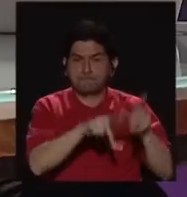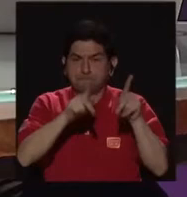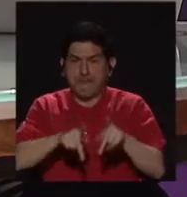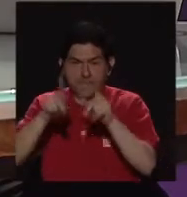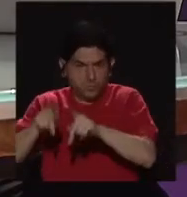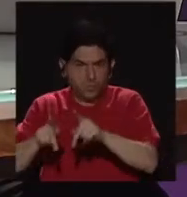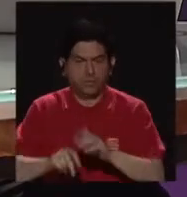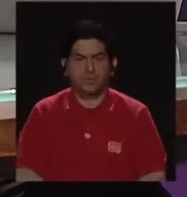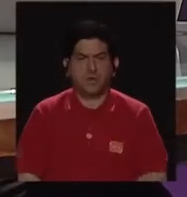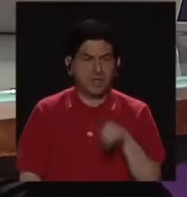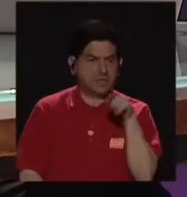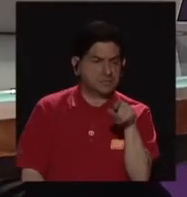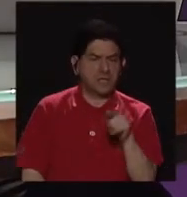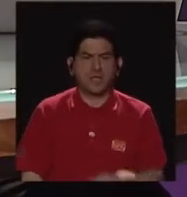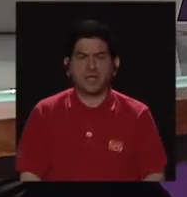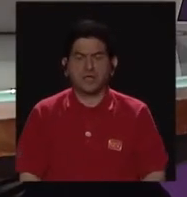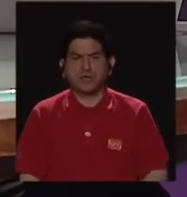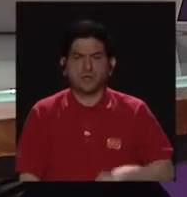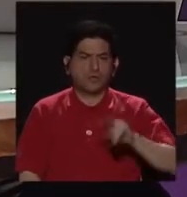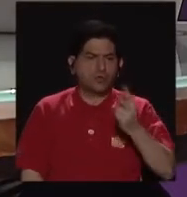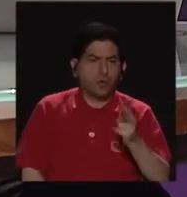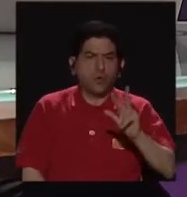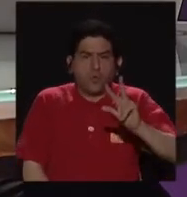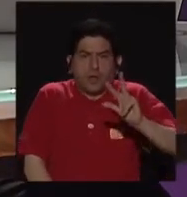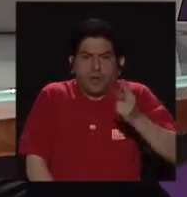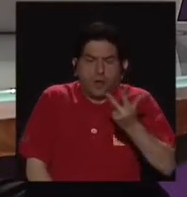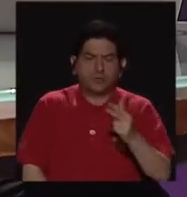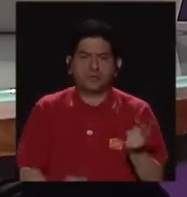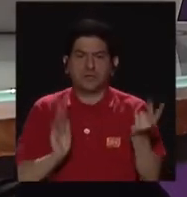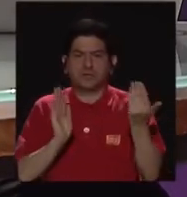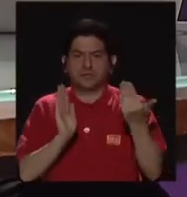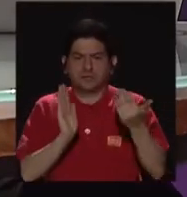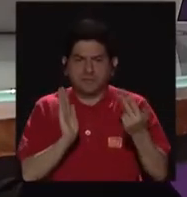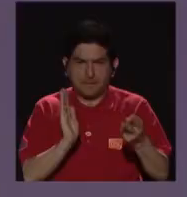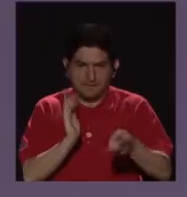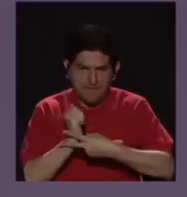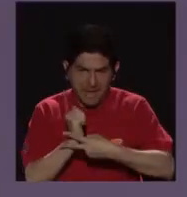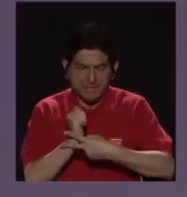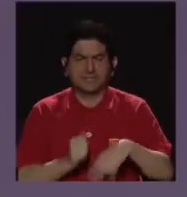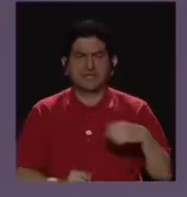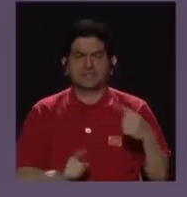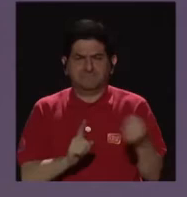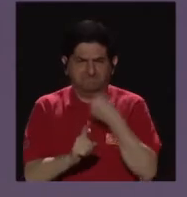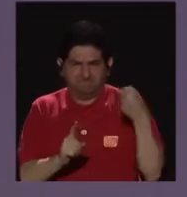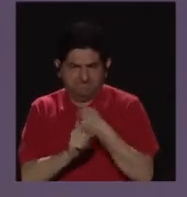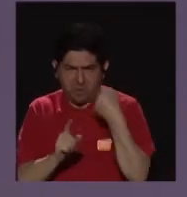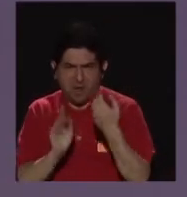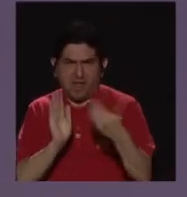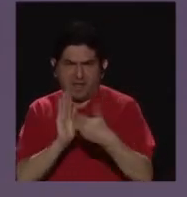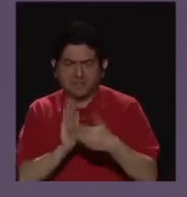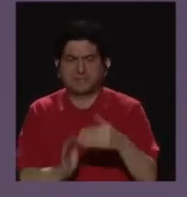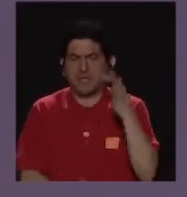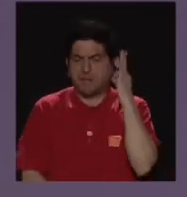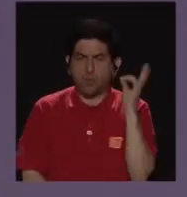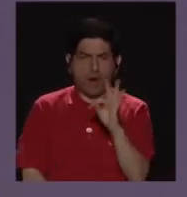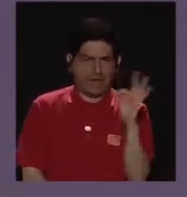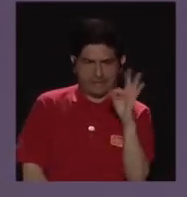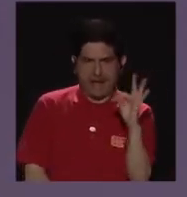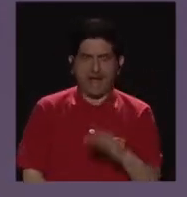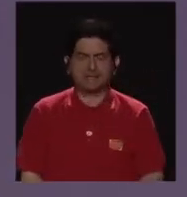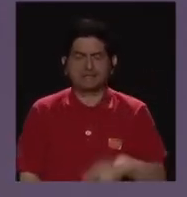que se encontraban doble triple mente violentadas en este sentido podríamos hablar de mujeres trans